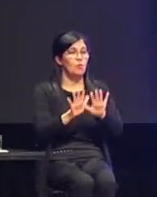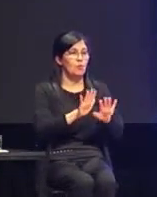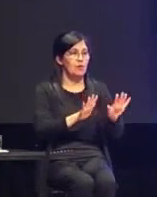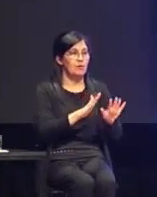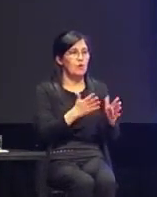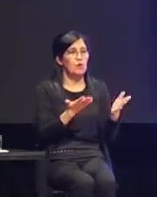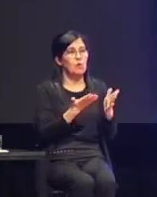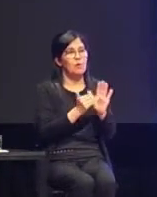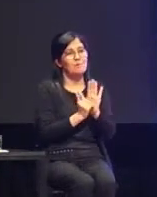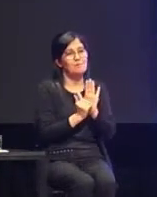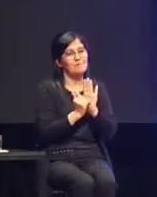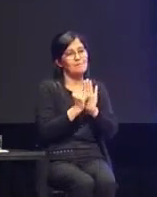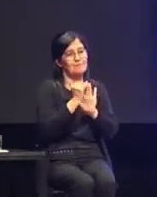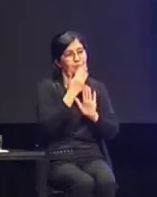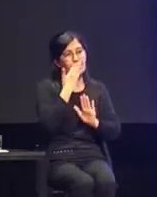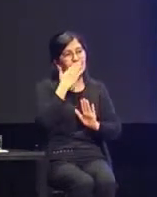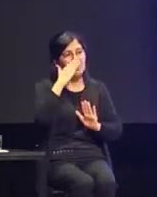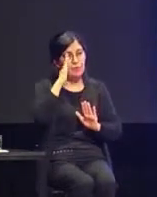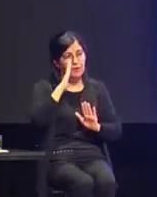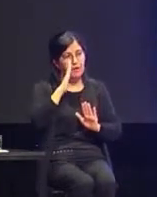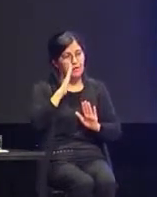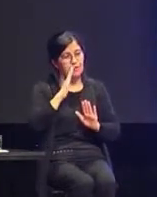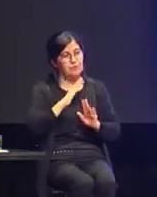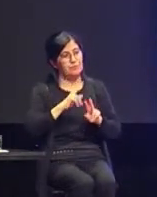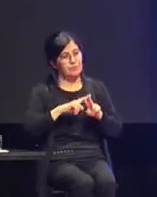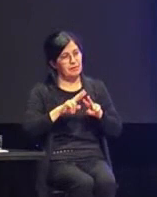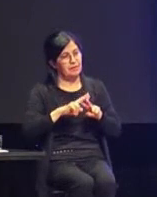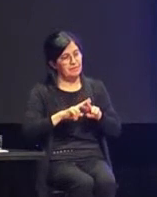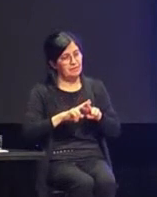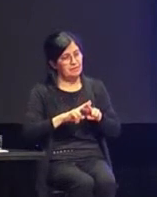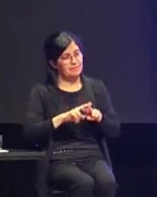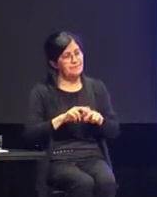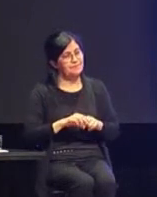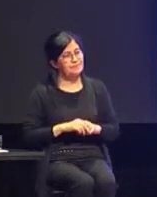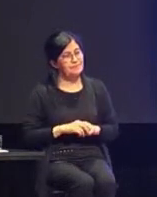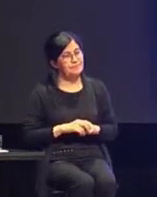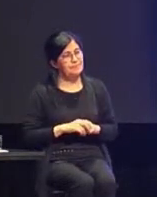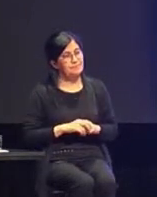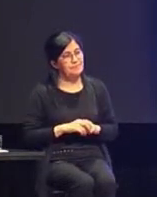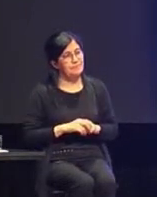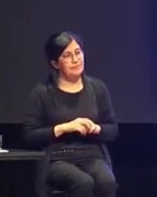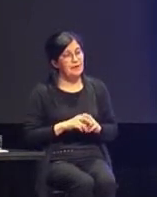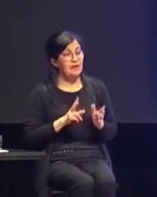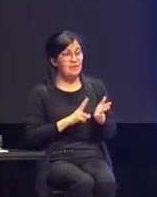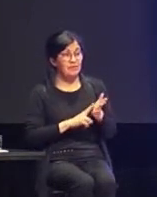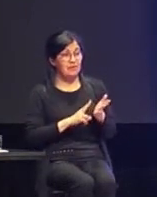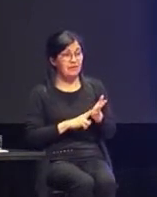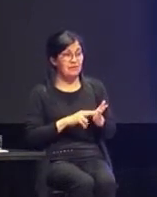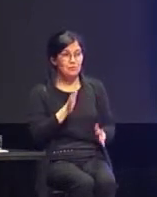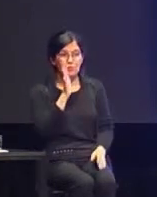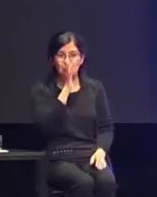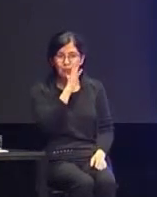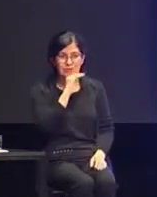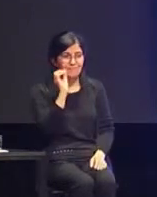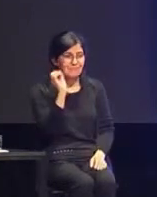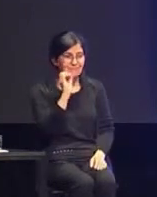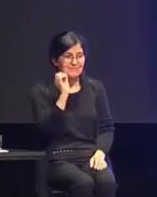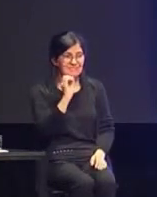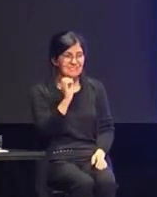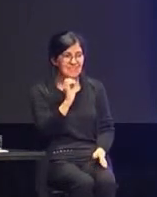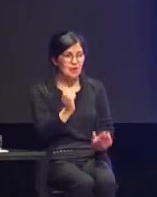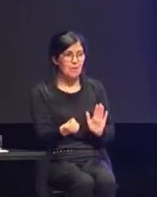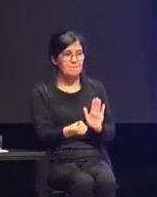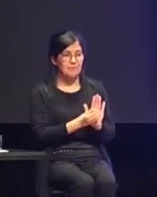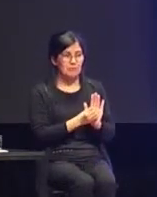han mejorado que las enfermeras no se vayan, recambios, etcétera. La verdad es que no tenemos ni un dato a nivel nacional, ni